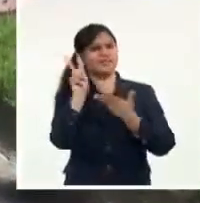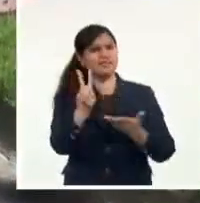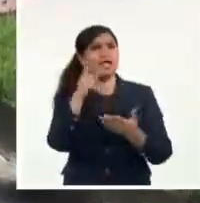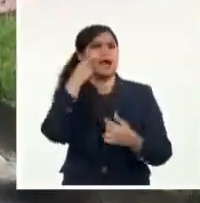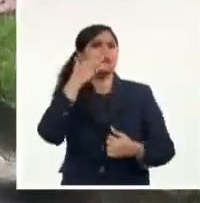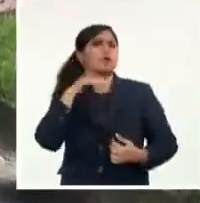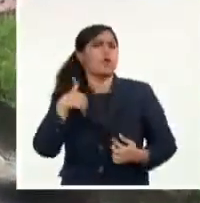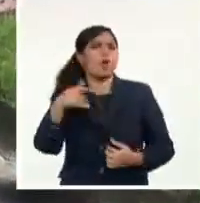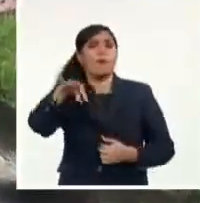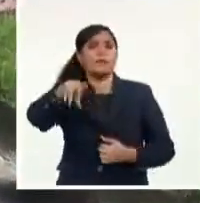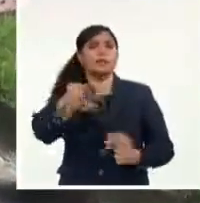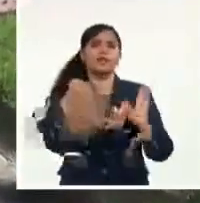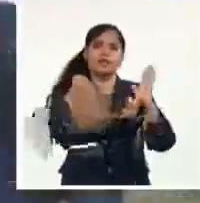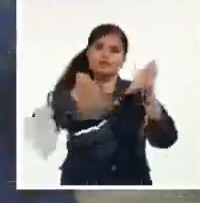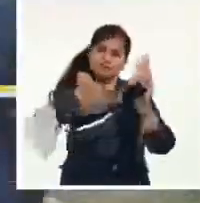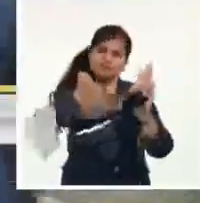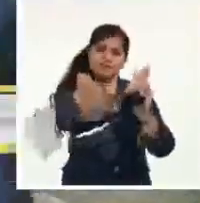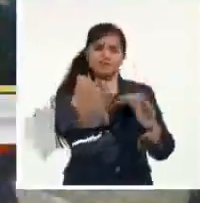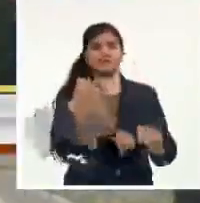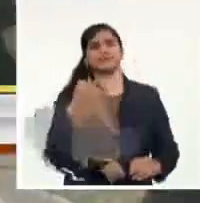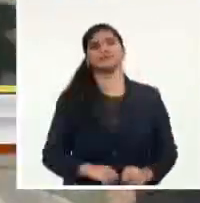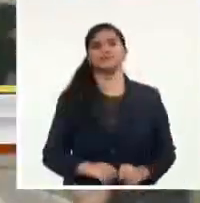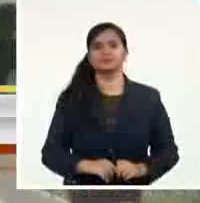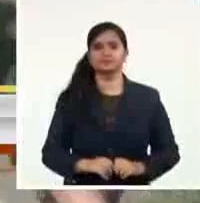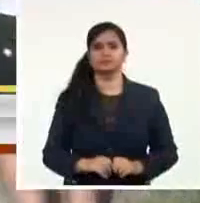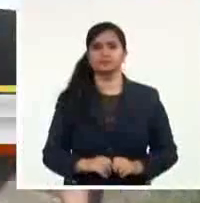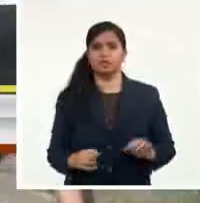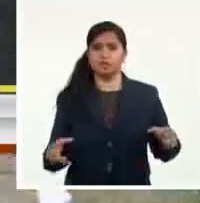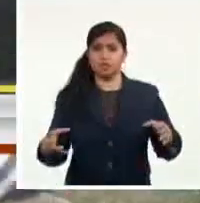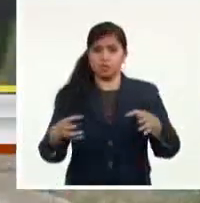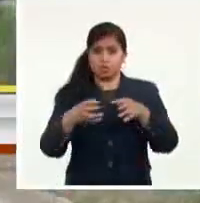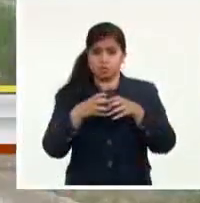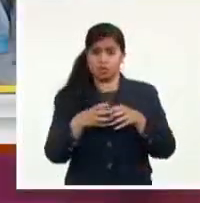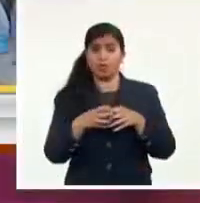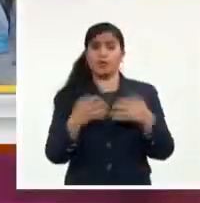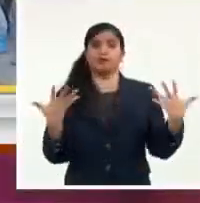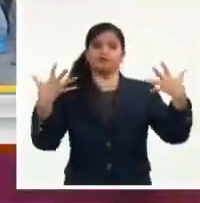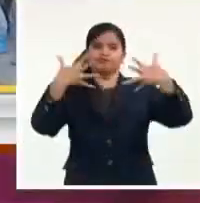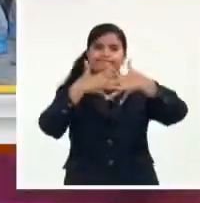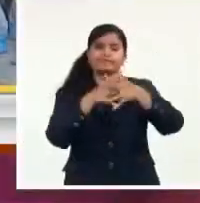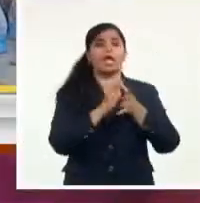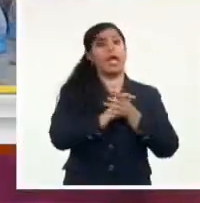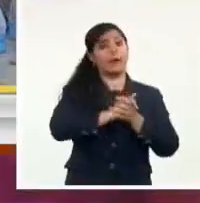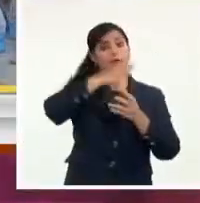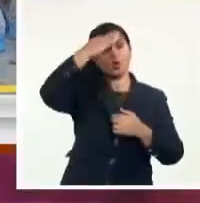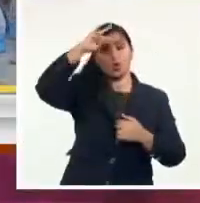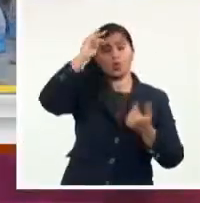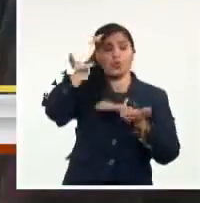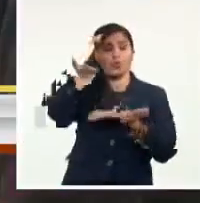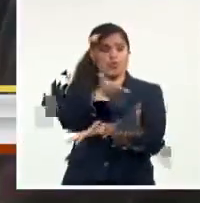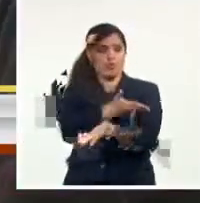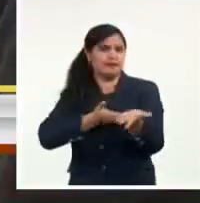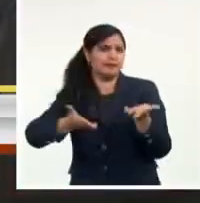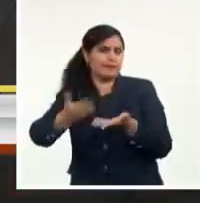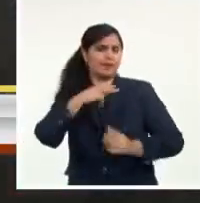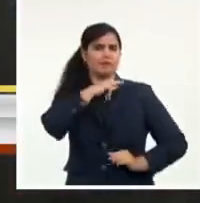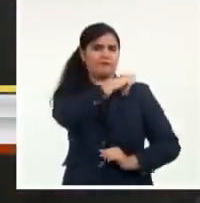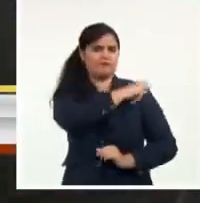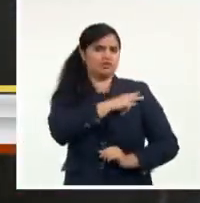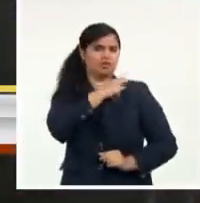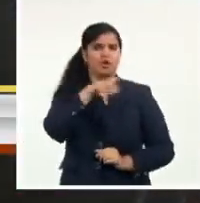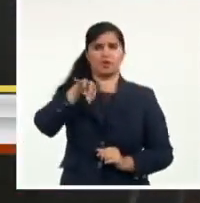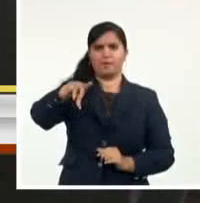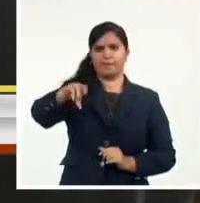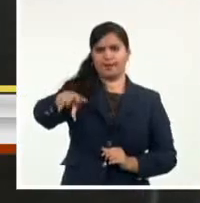El grupo de solidaridad Veteranos por la Paz, junto a integrantes del proyecto Golden Rule, intercambiaron con representantes gubernamentales de Pinar del